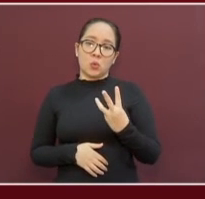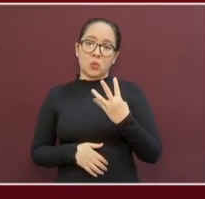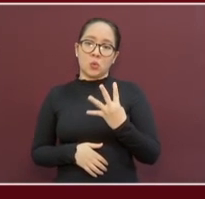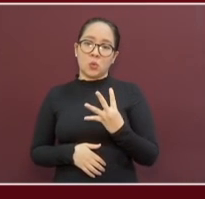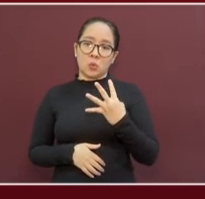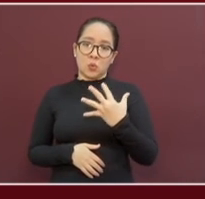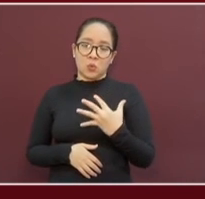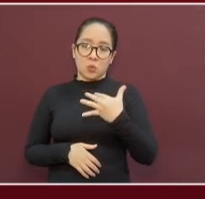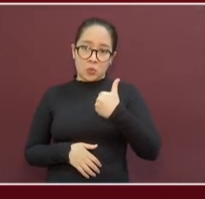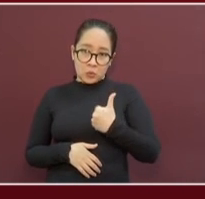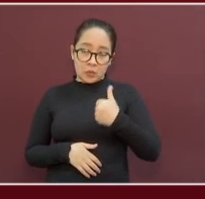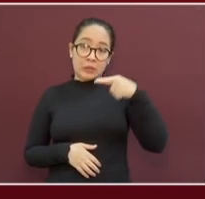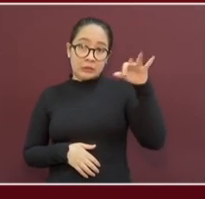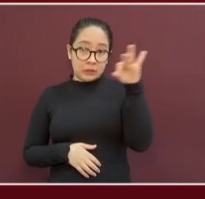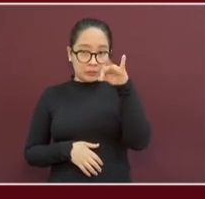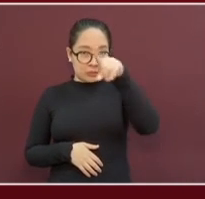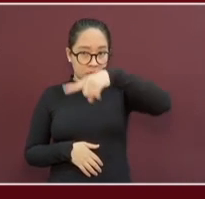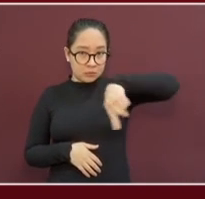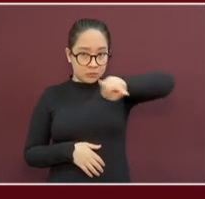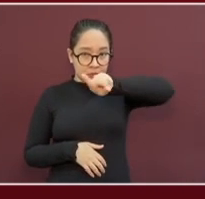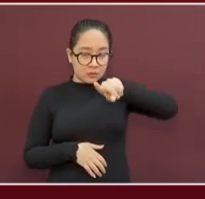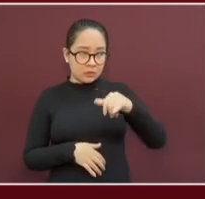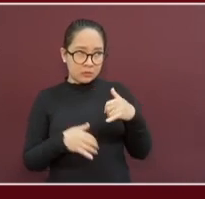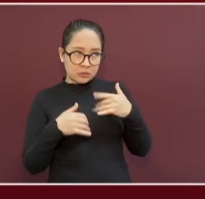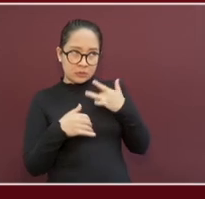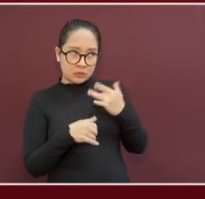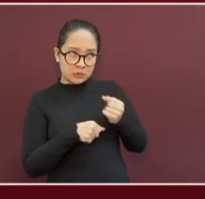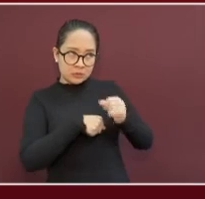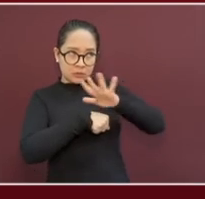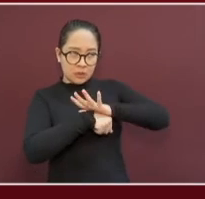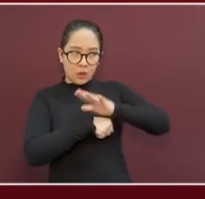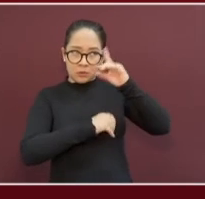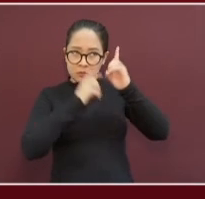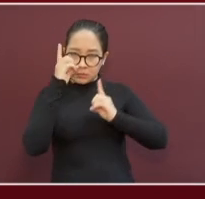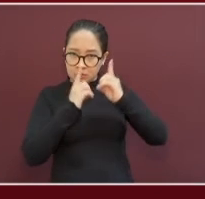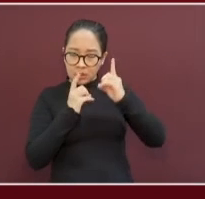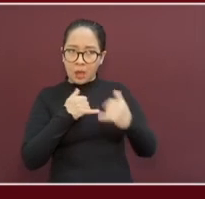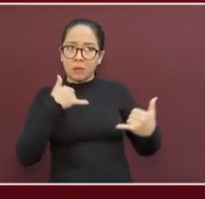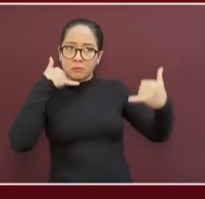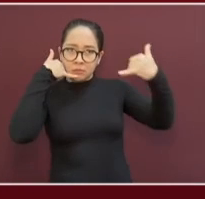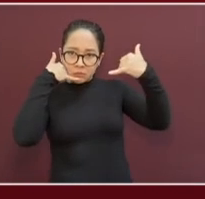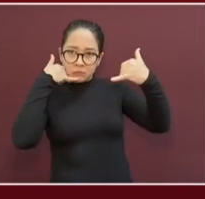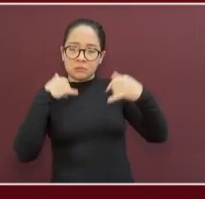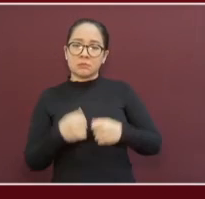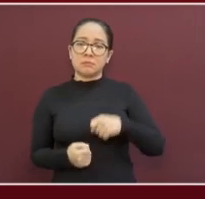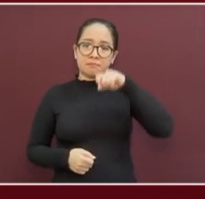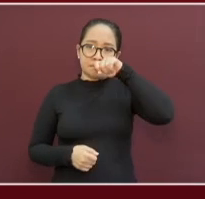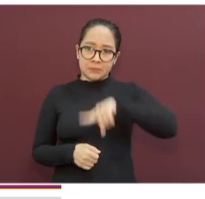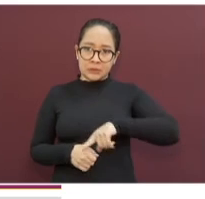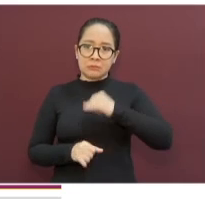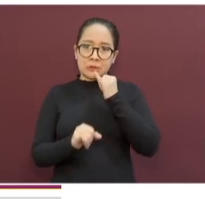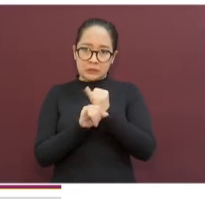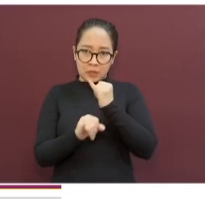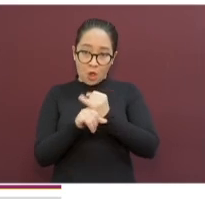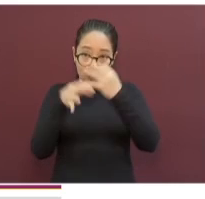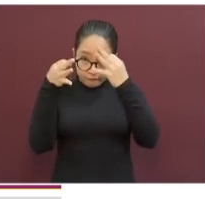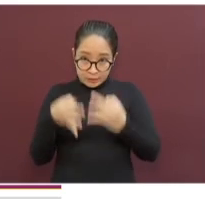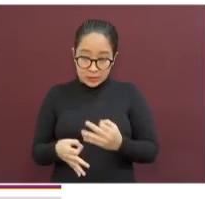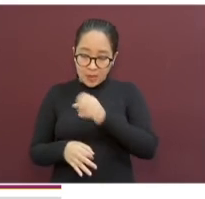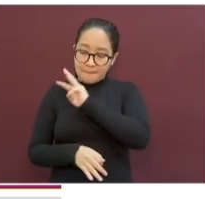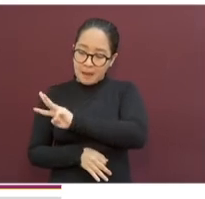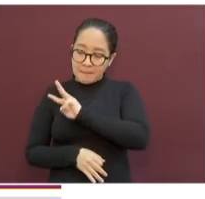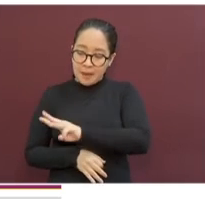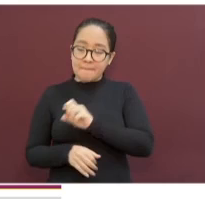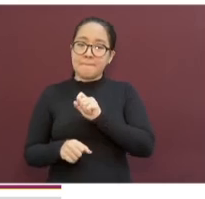llamen en caso de tener síntomas o dudas sobre la enfermedad así como la paz con oficial coronavirus